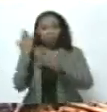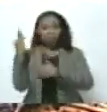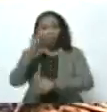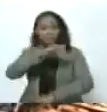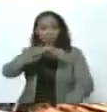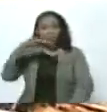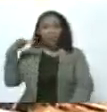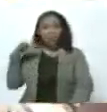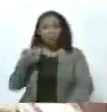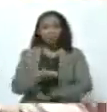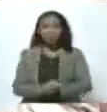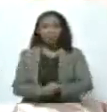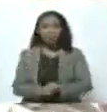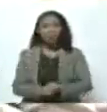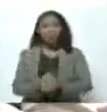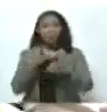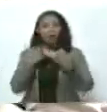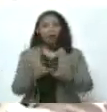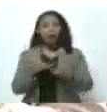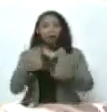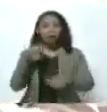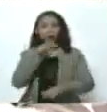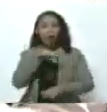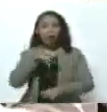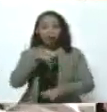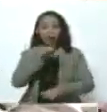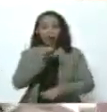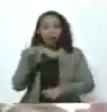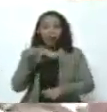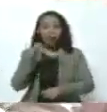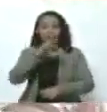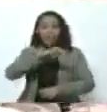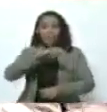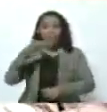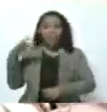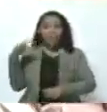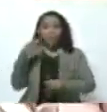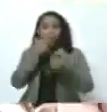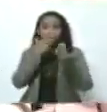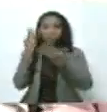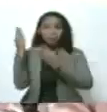mostramos recientemente, esta semana, pasta era un producto que